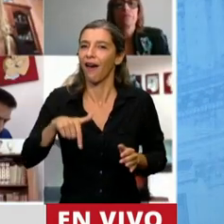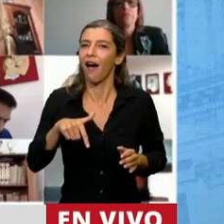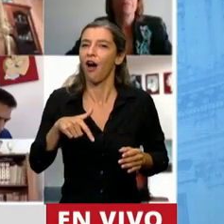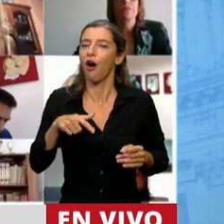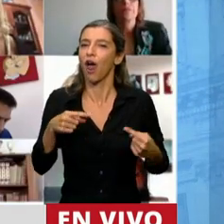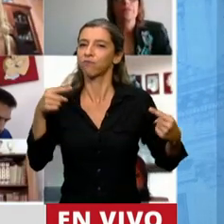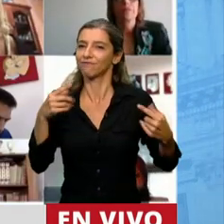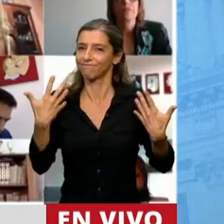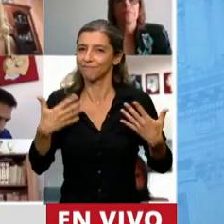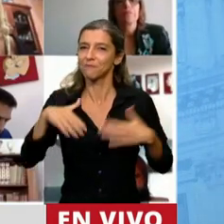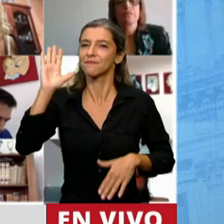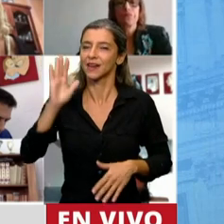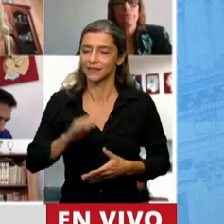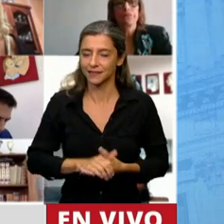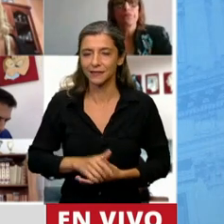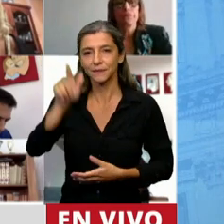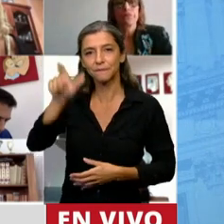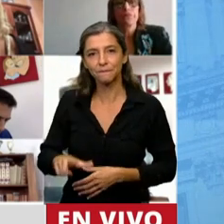Raúl Baglini